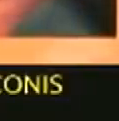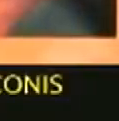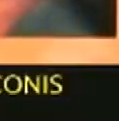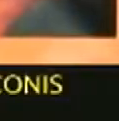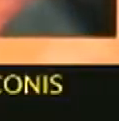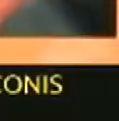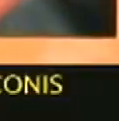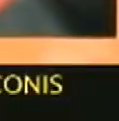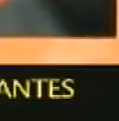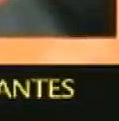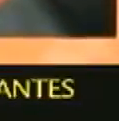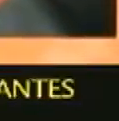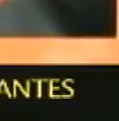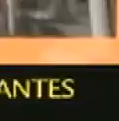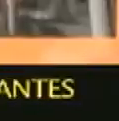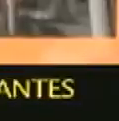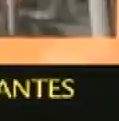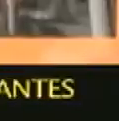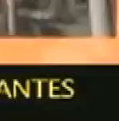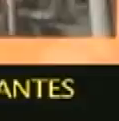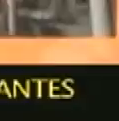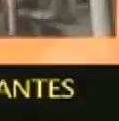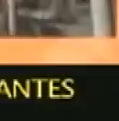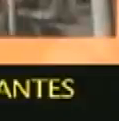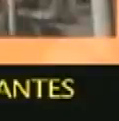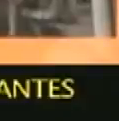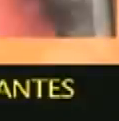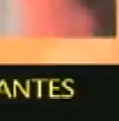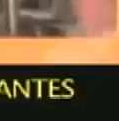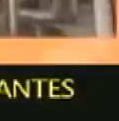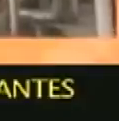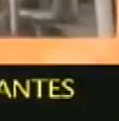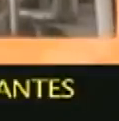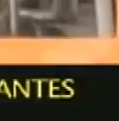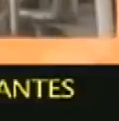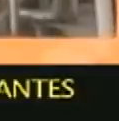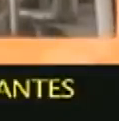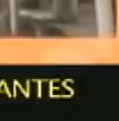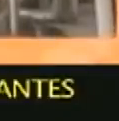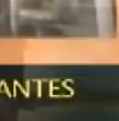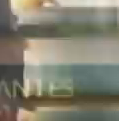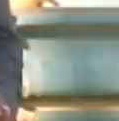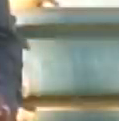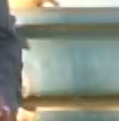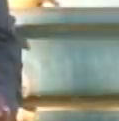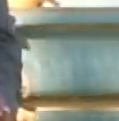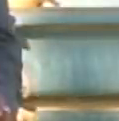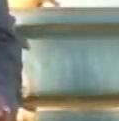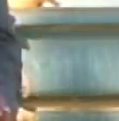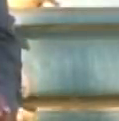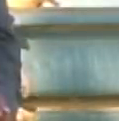conocía ni personalmente ni nunca había hablado con él antes de que él iniciara la semana.